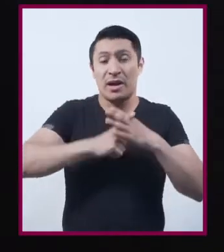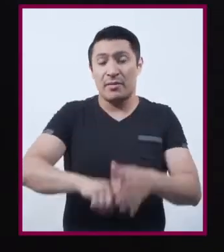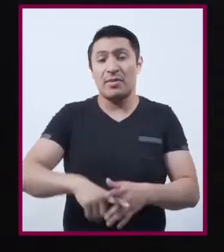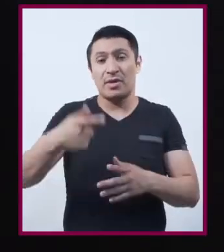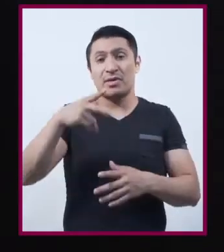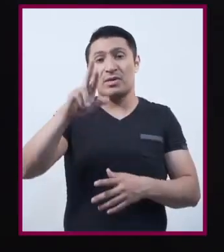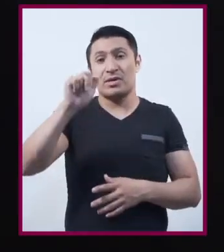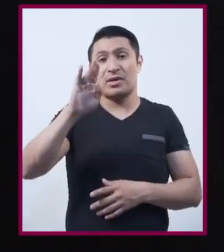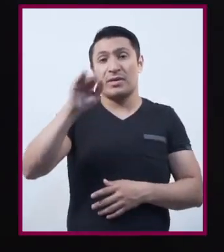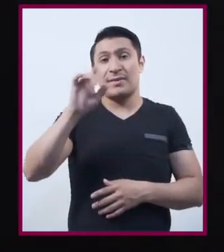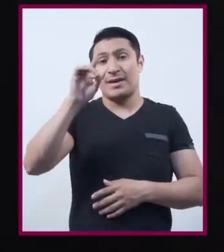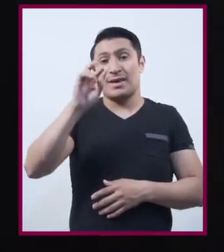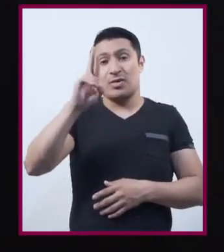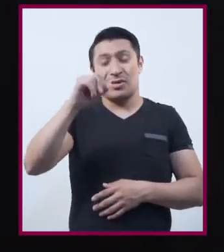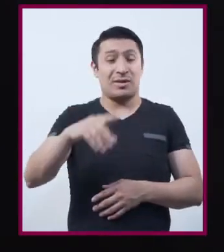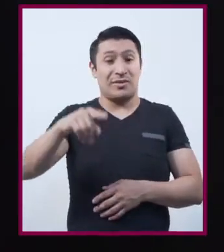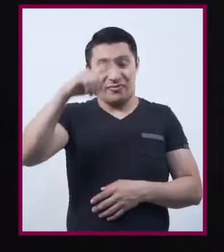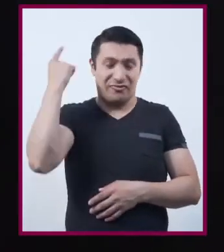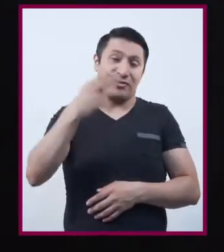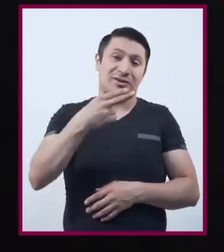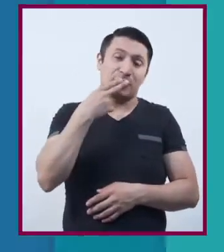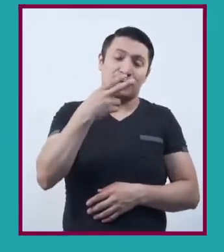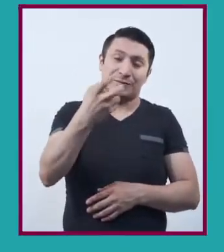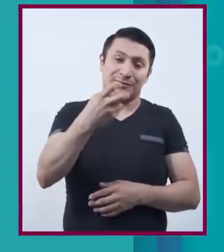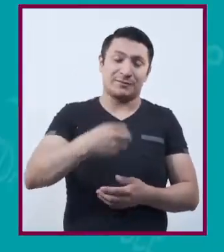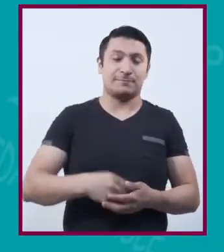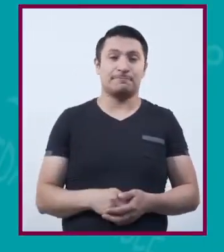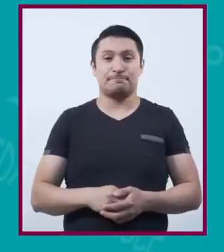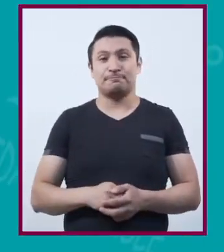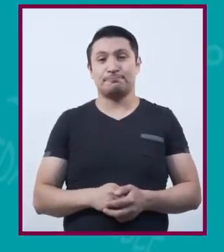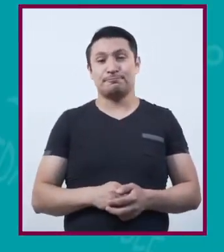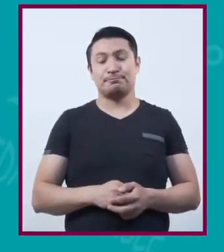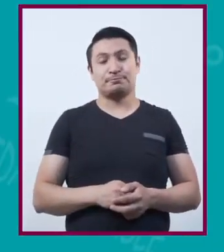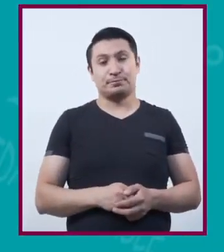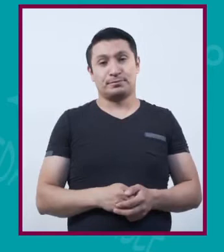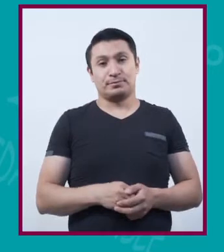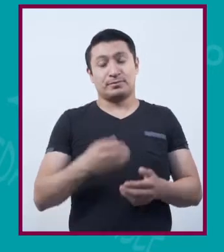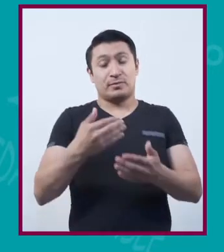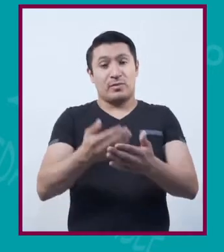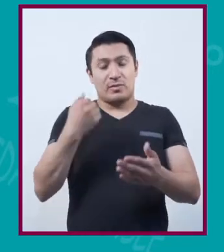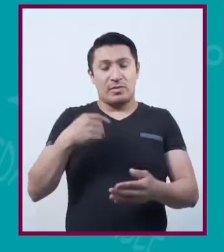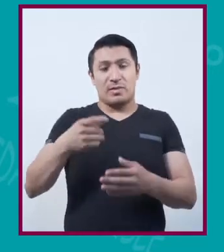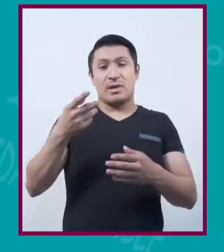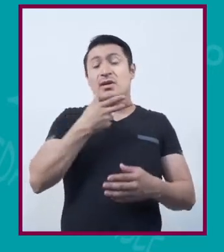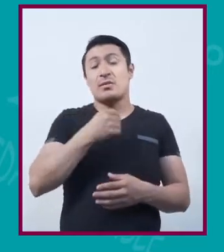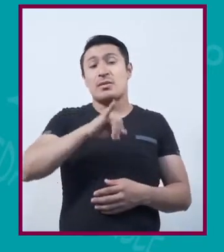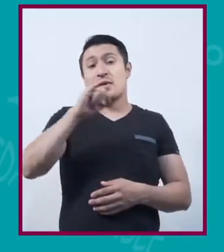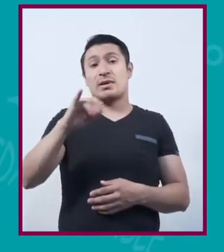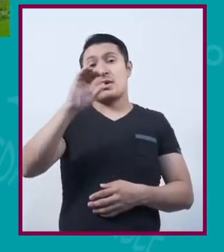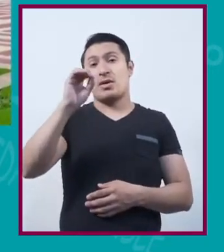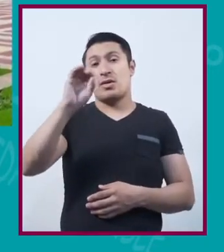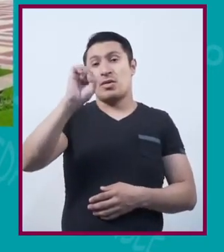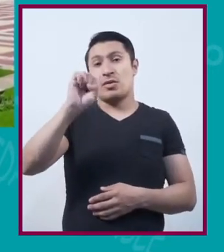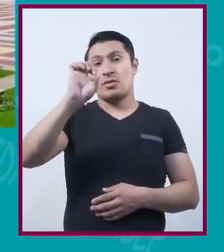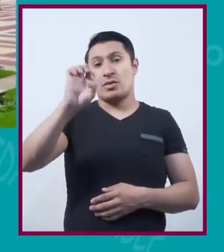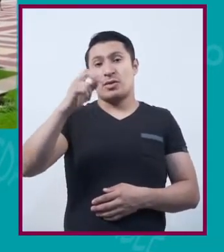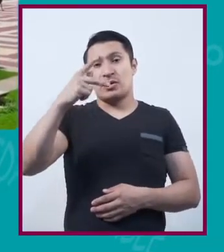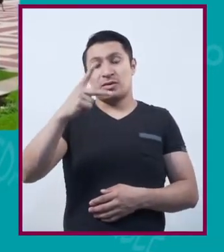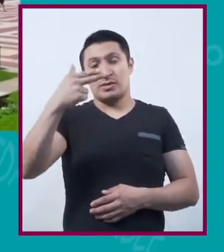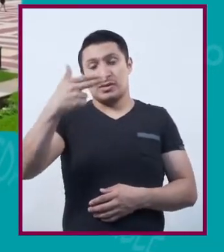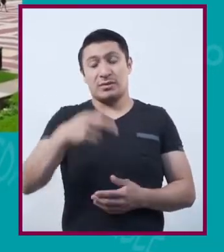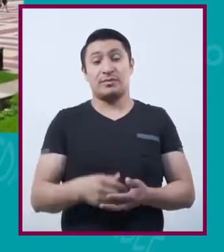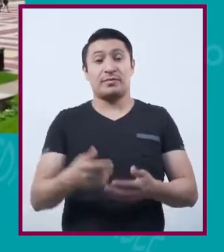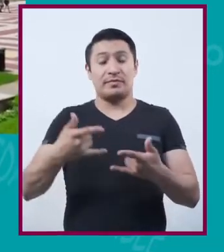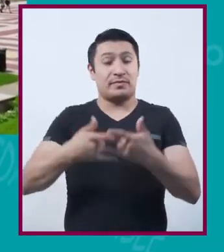lo que sin duda facilitó esta práctica. Su precursor fue Joseph Allen Nevins, historiador, periodista